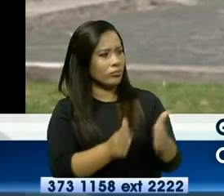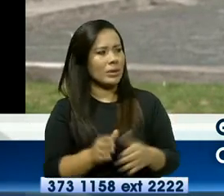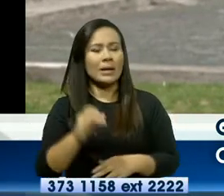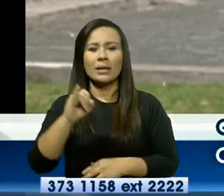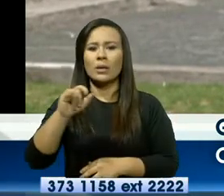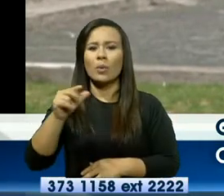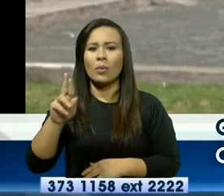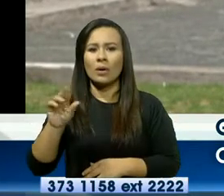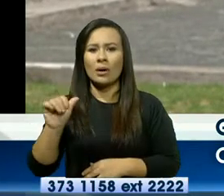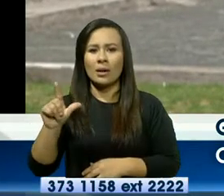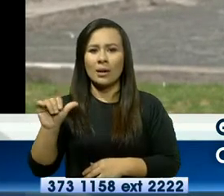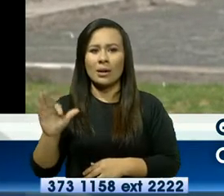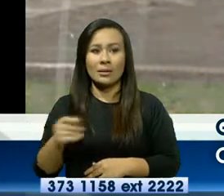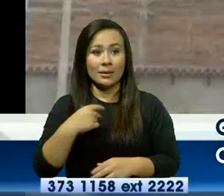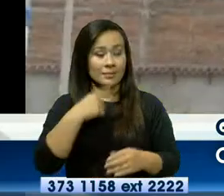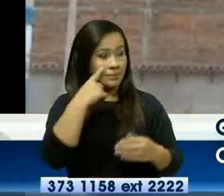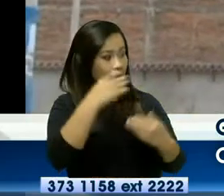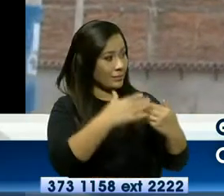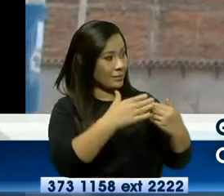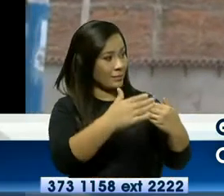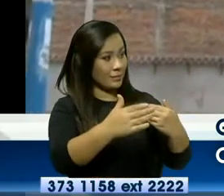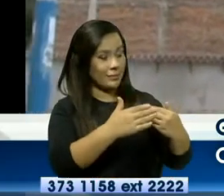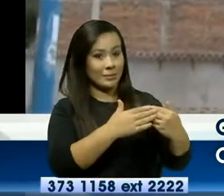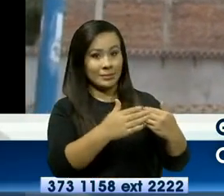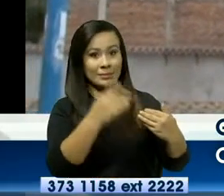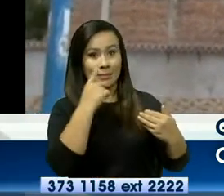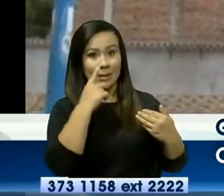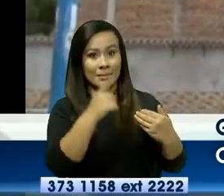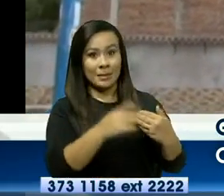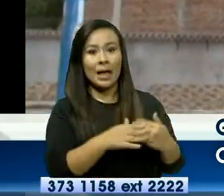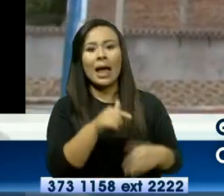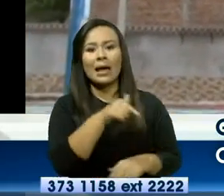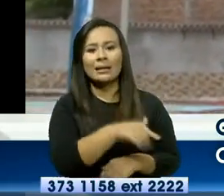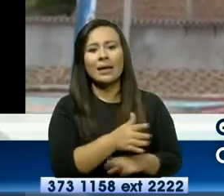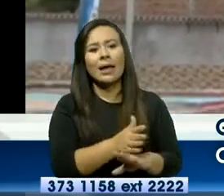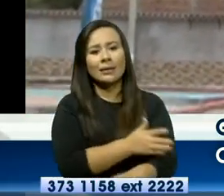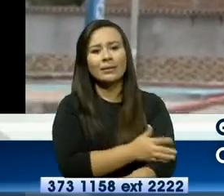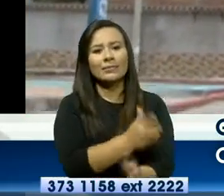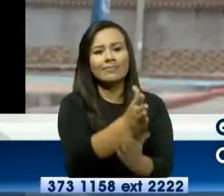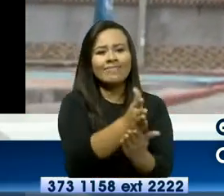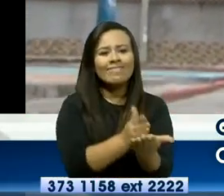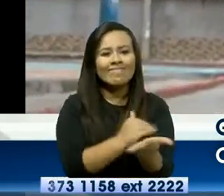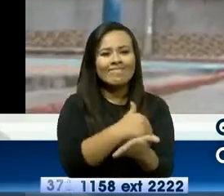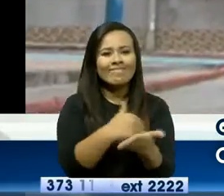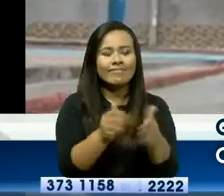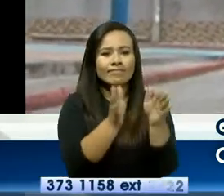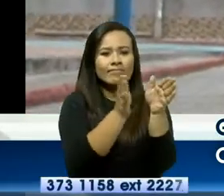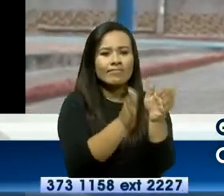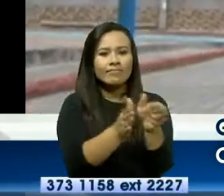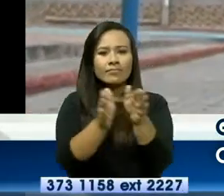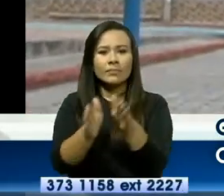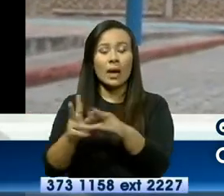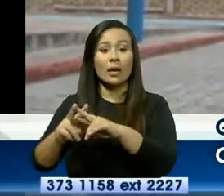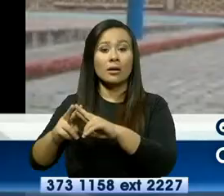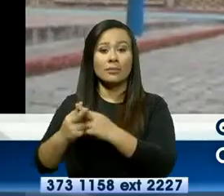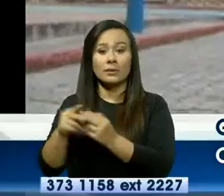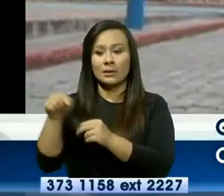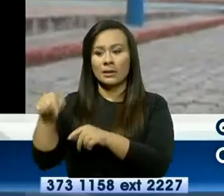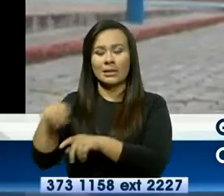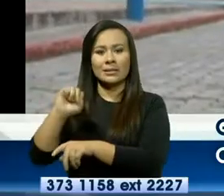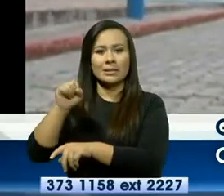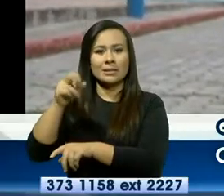nuestra izquierda. Entonces ahí estuvieron muchas parcialidades, empezando desde San